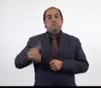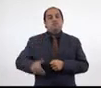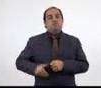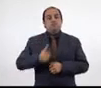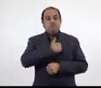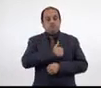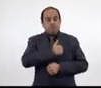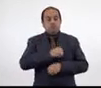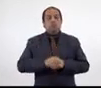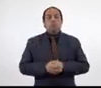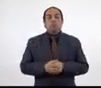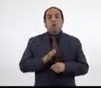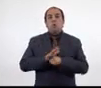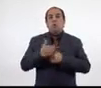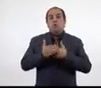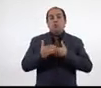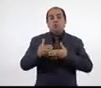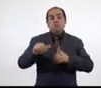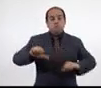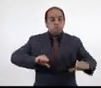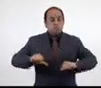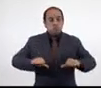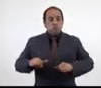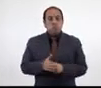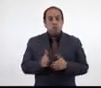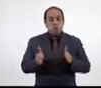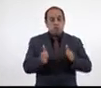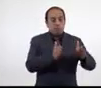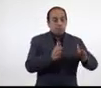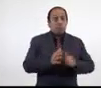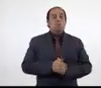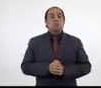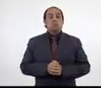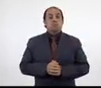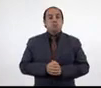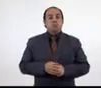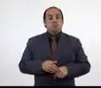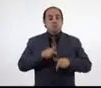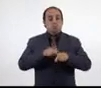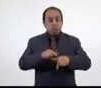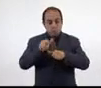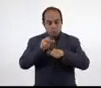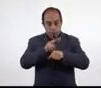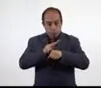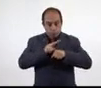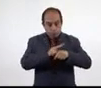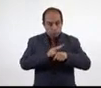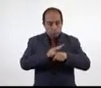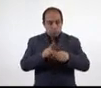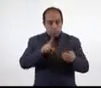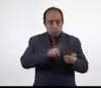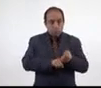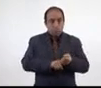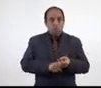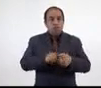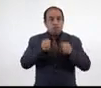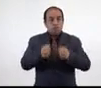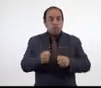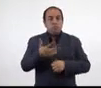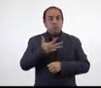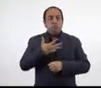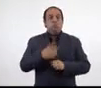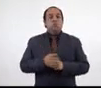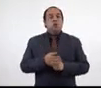acciones? Además del seguimiento personalizado referido a la indemnización por el seguro, hemos generado hasta este